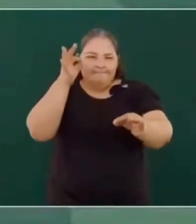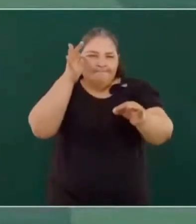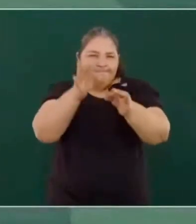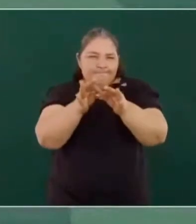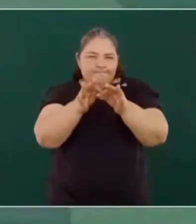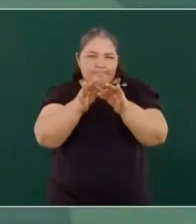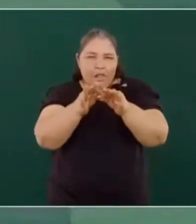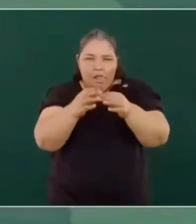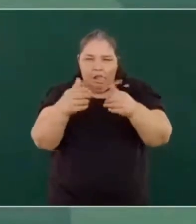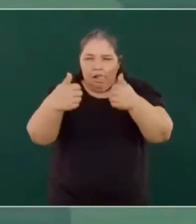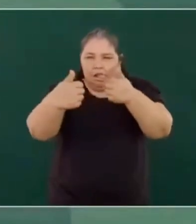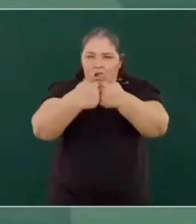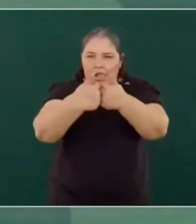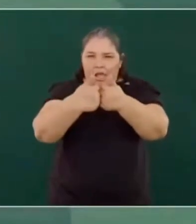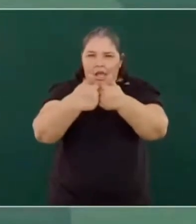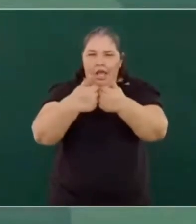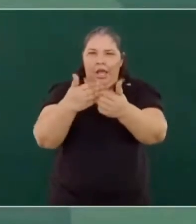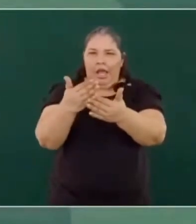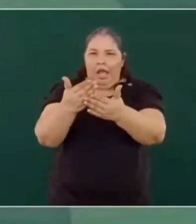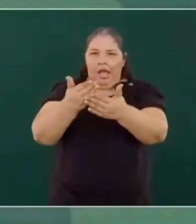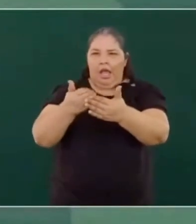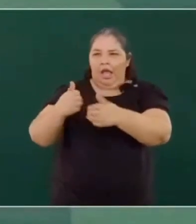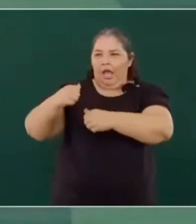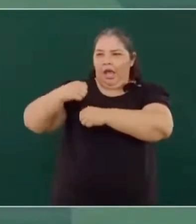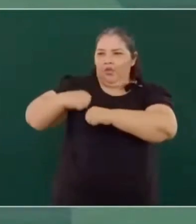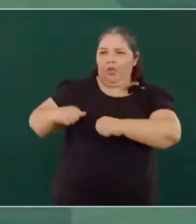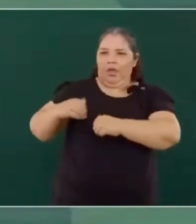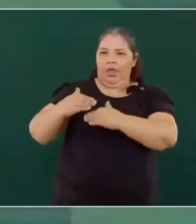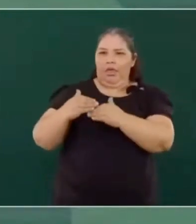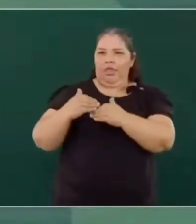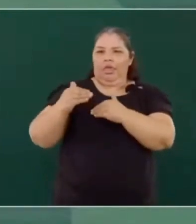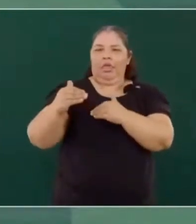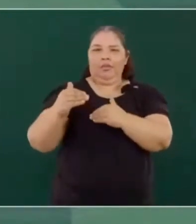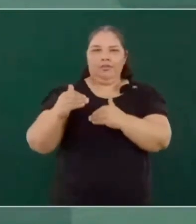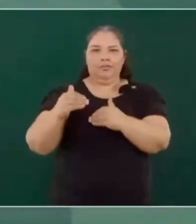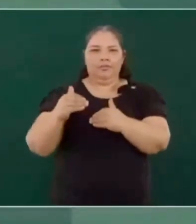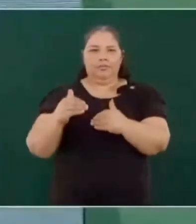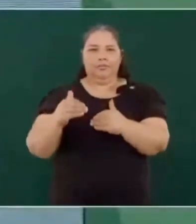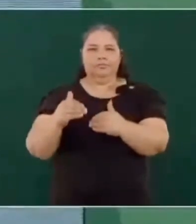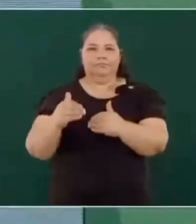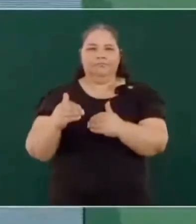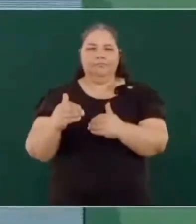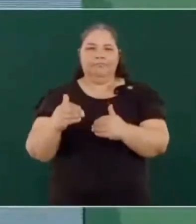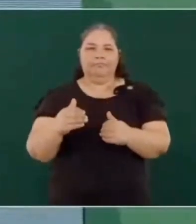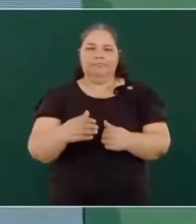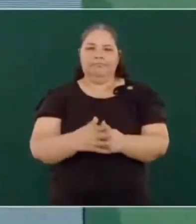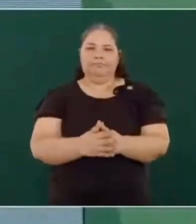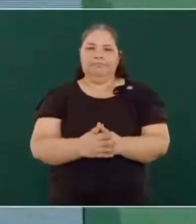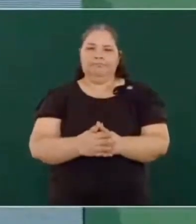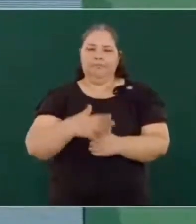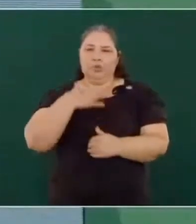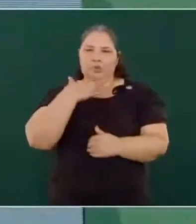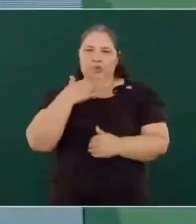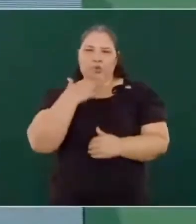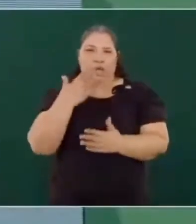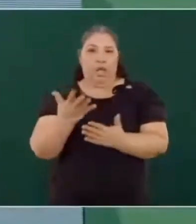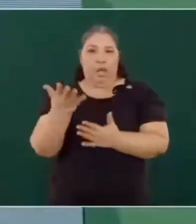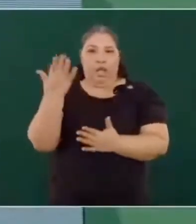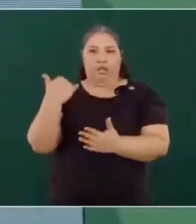autoridad y delincuencia. porque antes